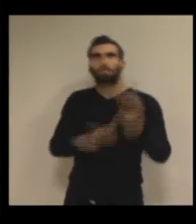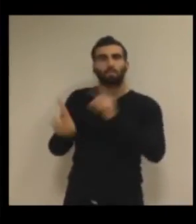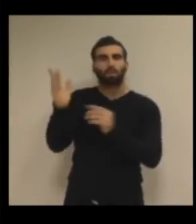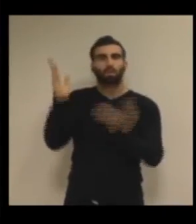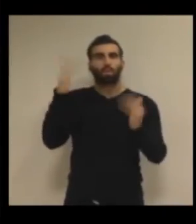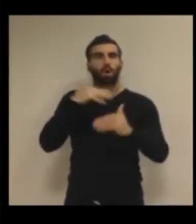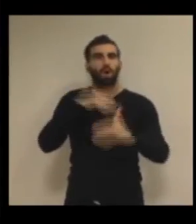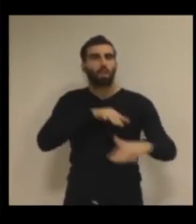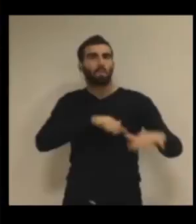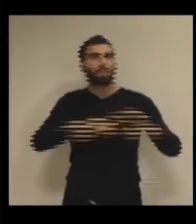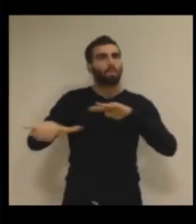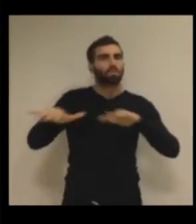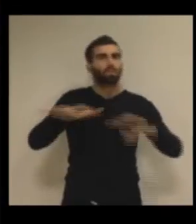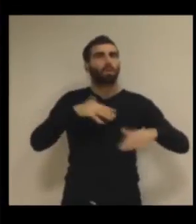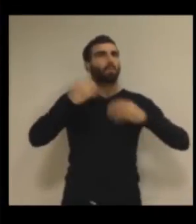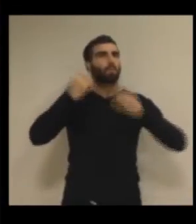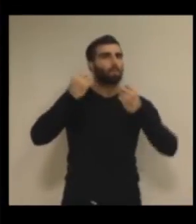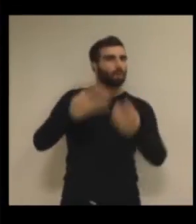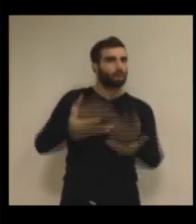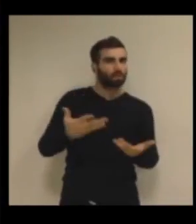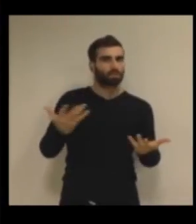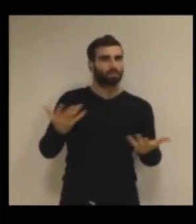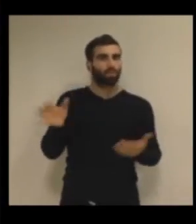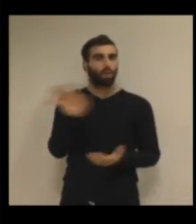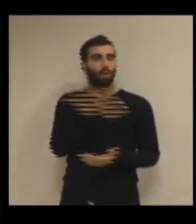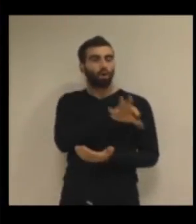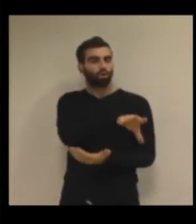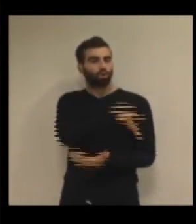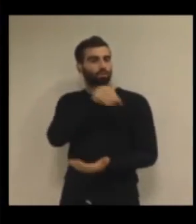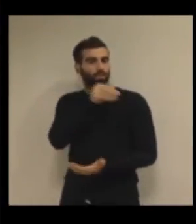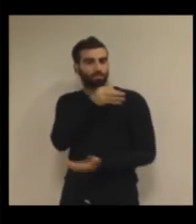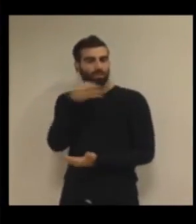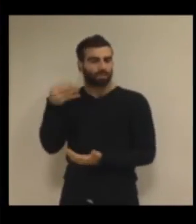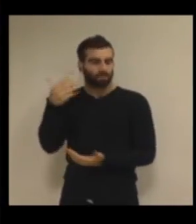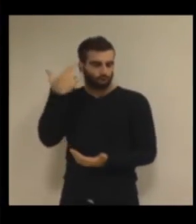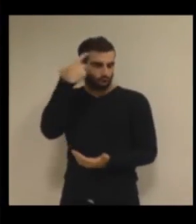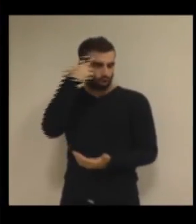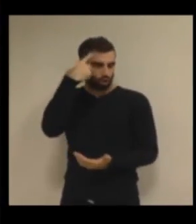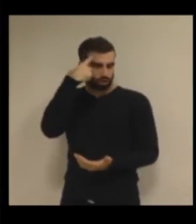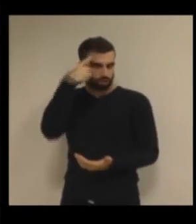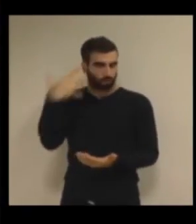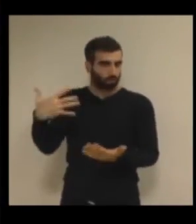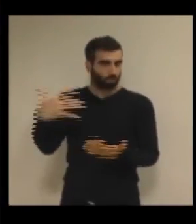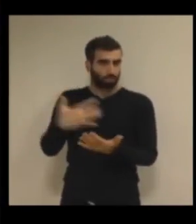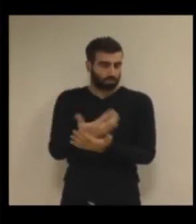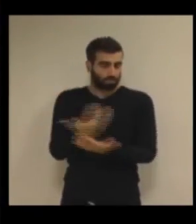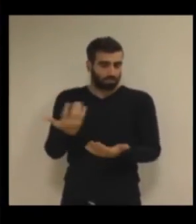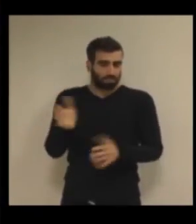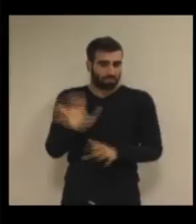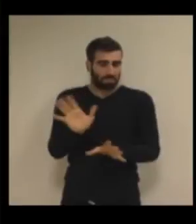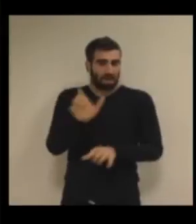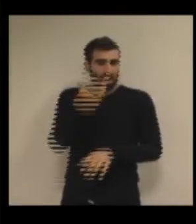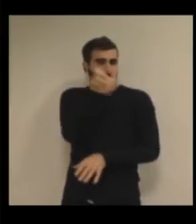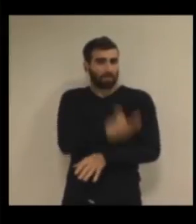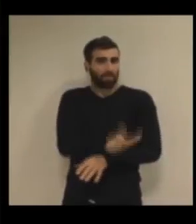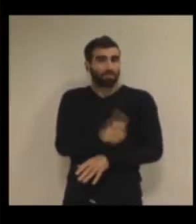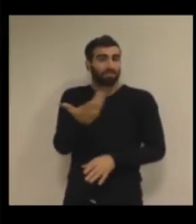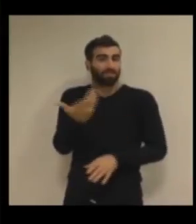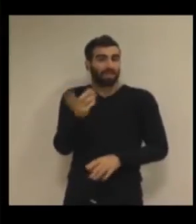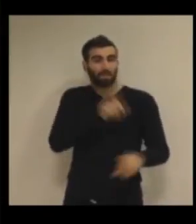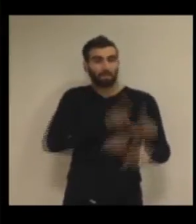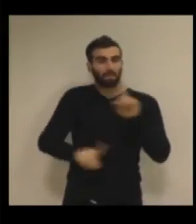de movilidad o de entendimiento, lo que sea, cognitivo, sino simplemente una persona que tiene dificultades con el uso de las